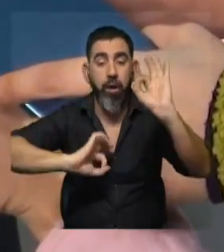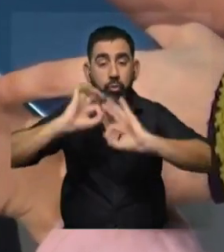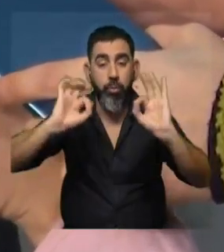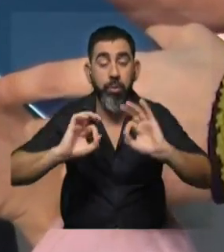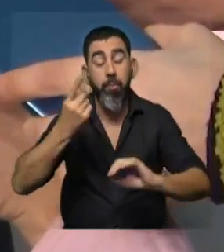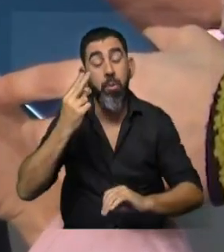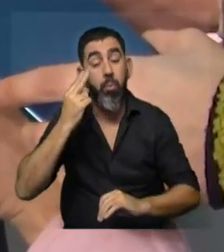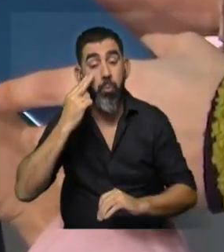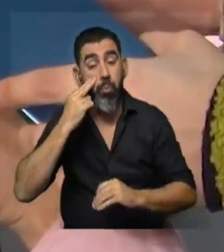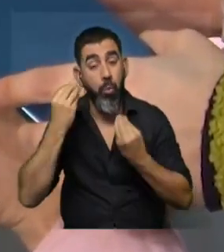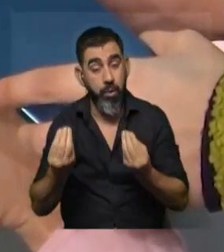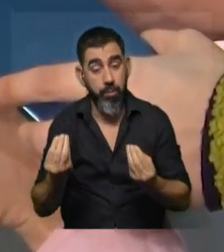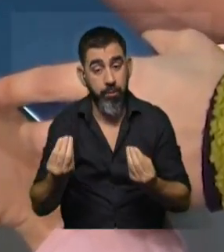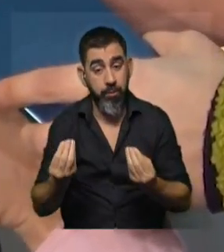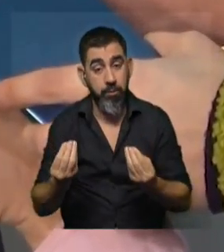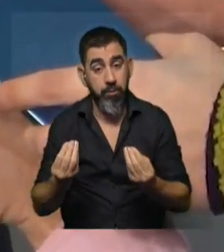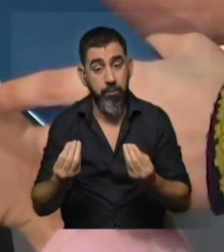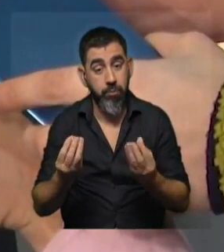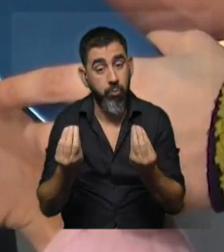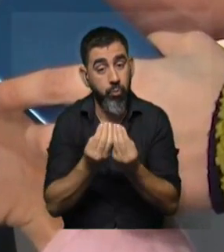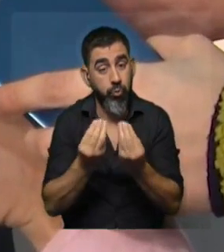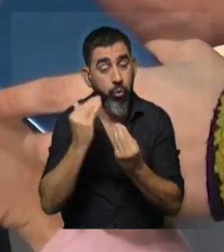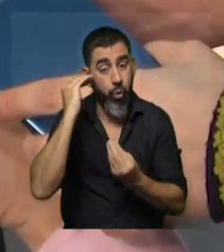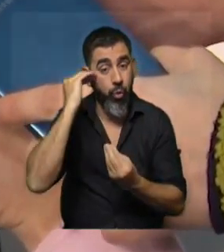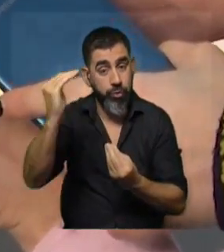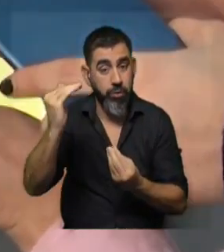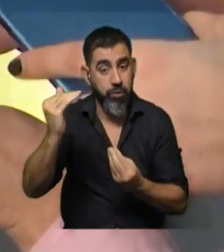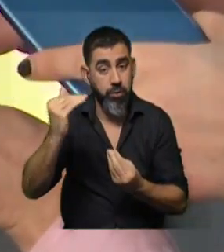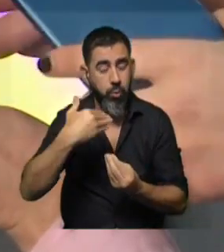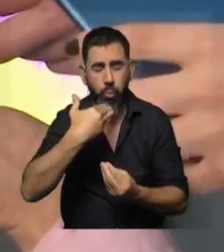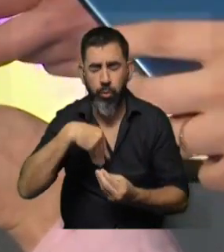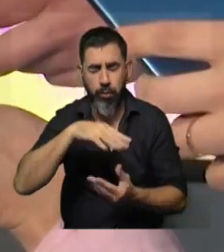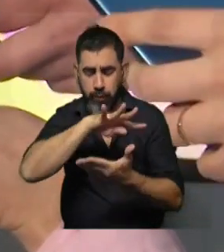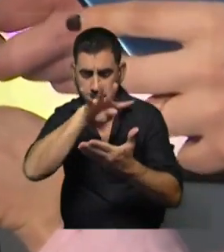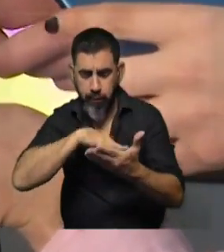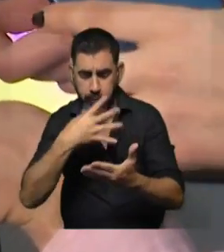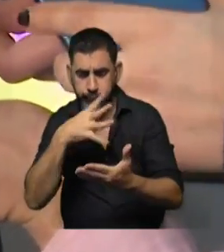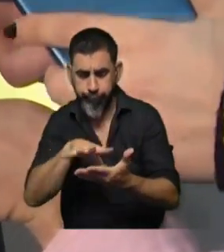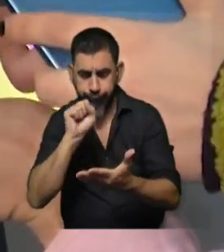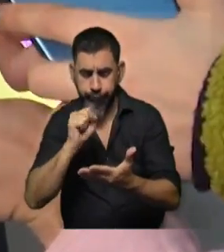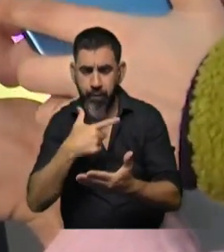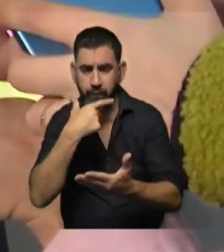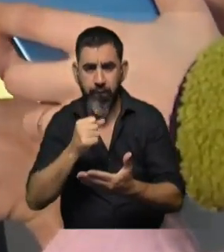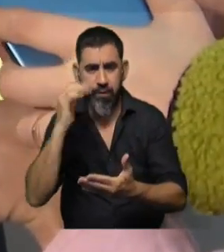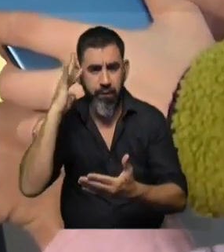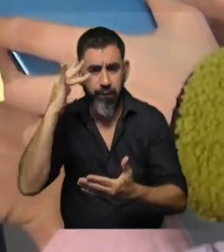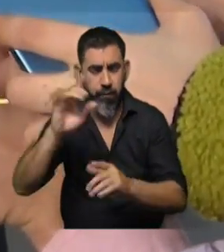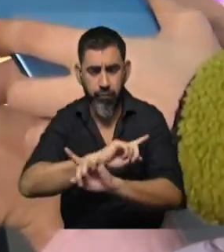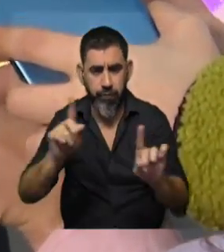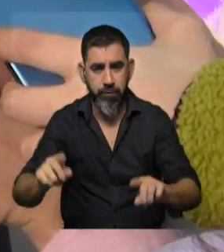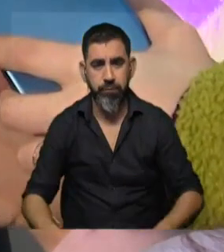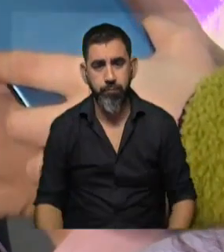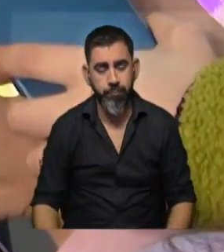tenemos un problema una parte muy importante de nuestros docentes no pueden leer un texto simple y entenderlo